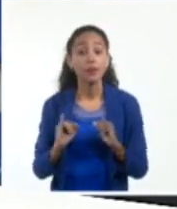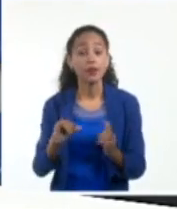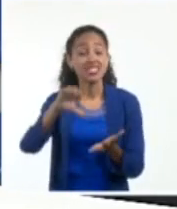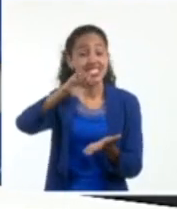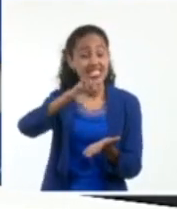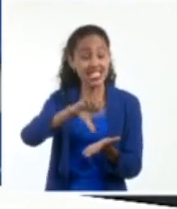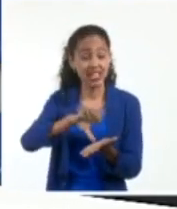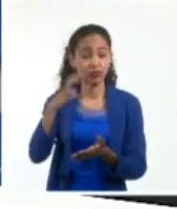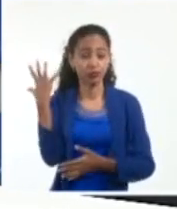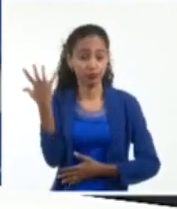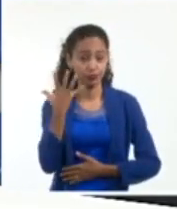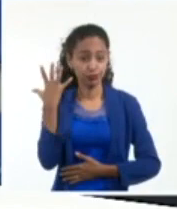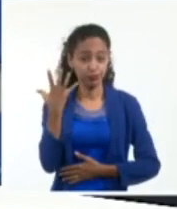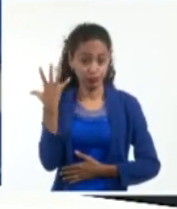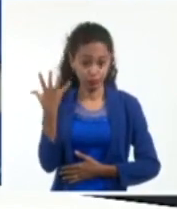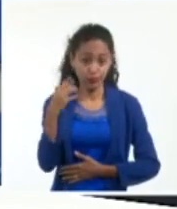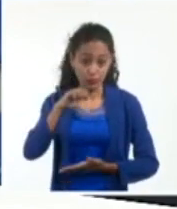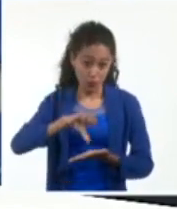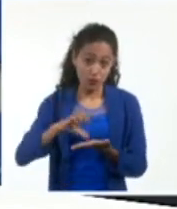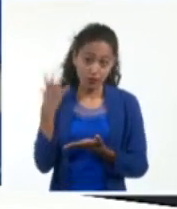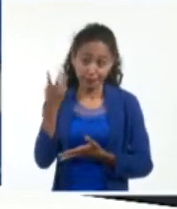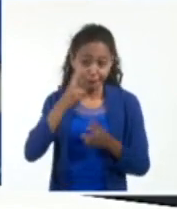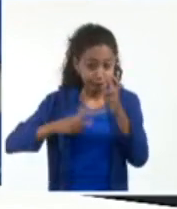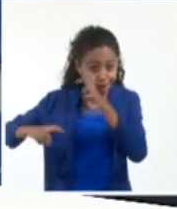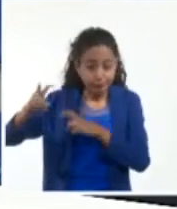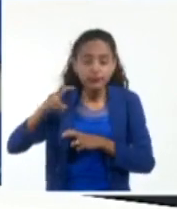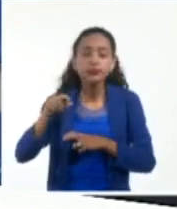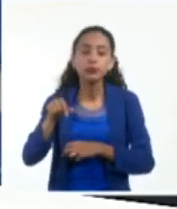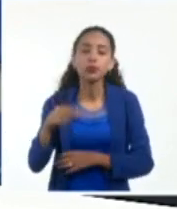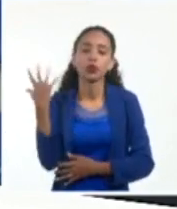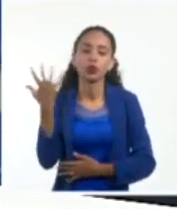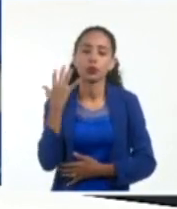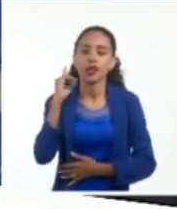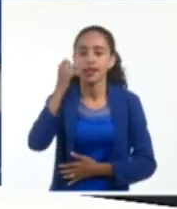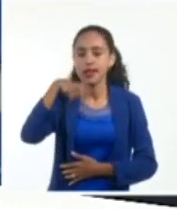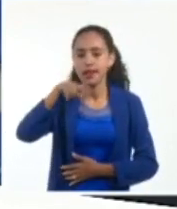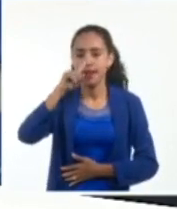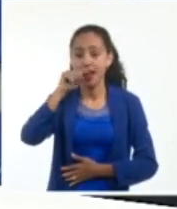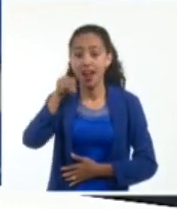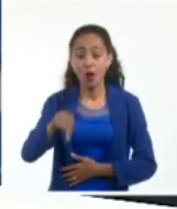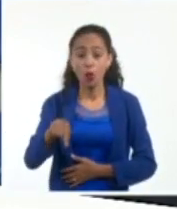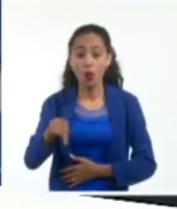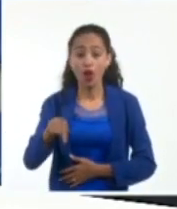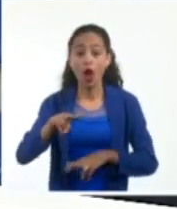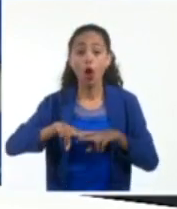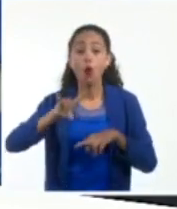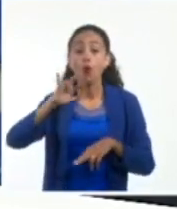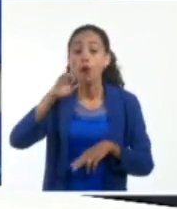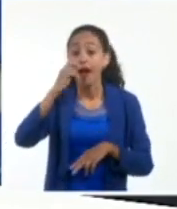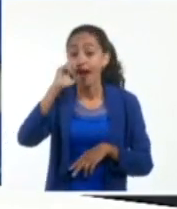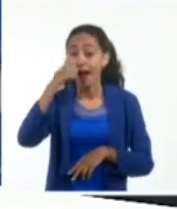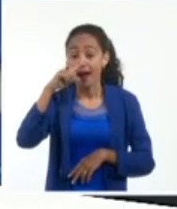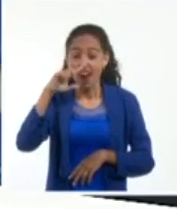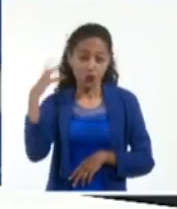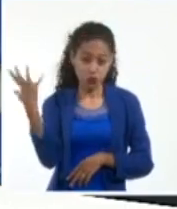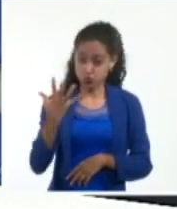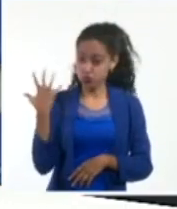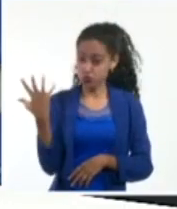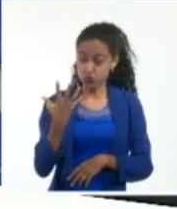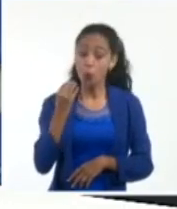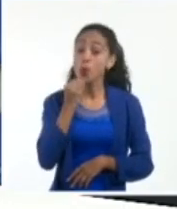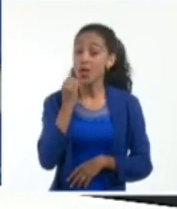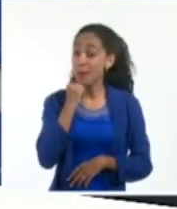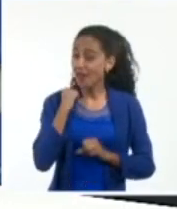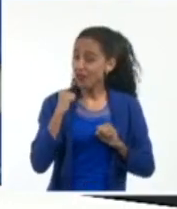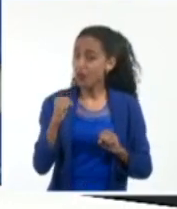de Pronósticos del Instituto de Meteorología, la tormenta tropical Ian se convirtió en huracán y se puede intensificar rápidamente en las